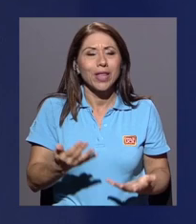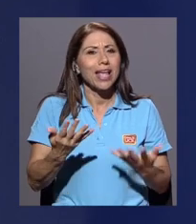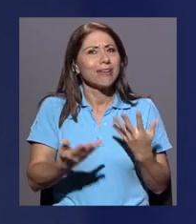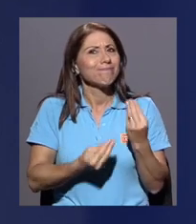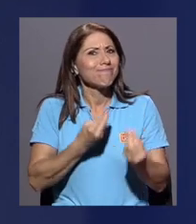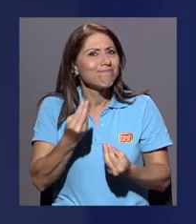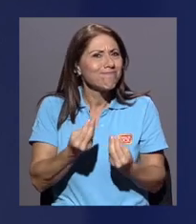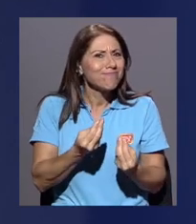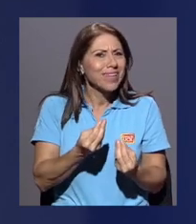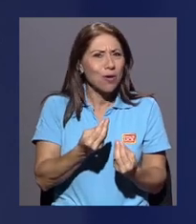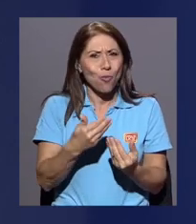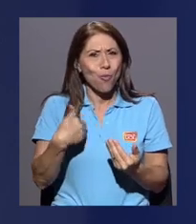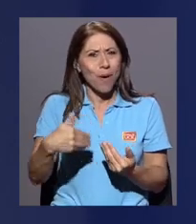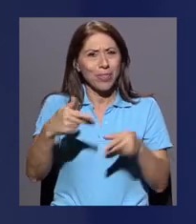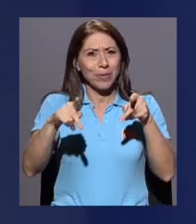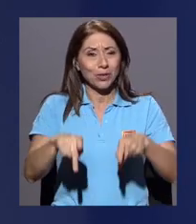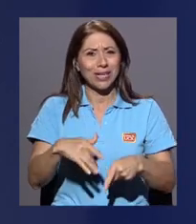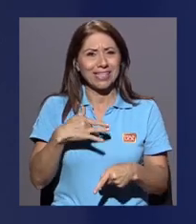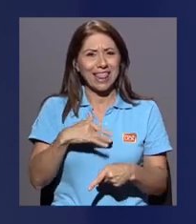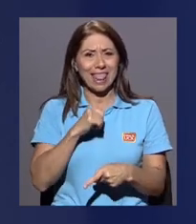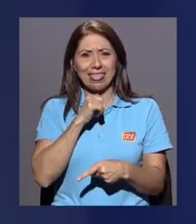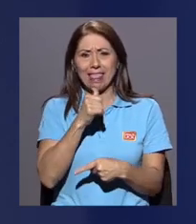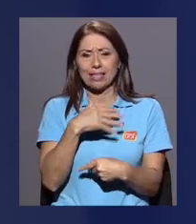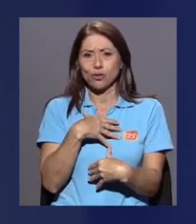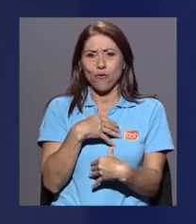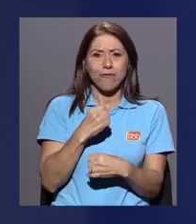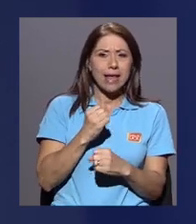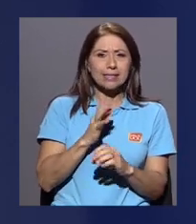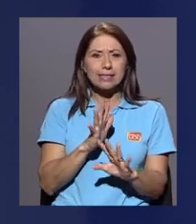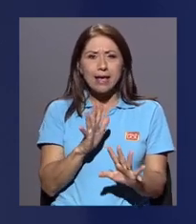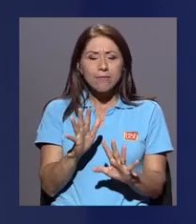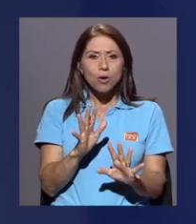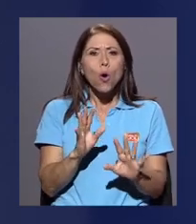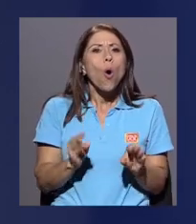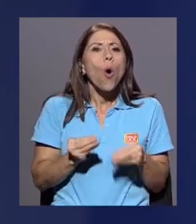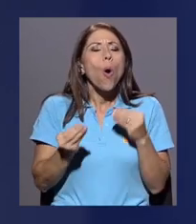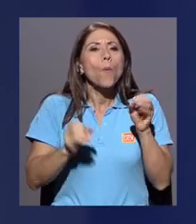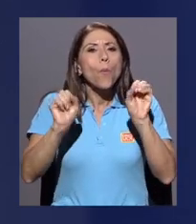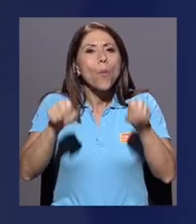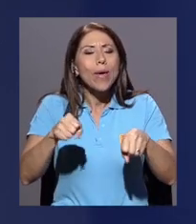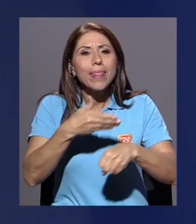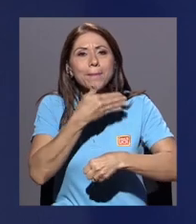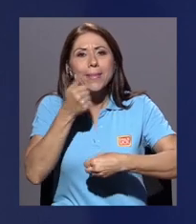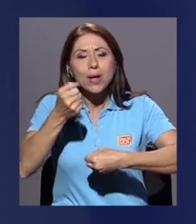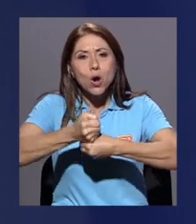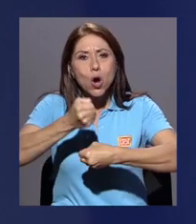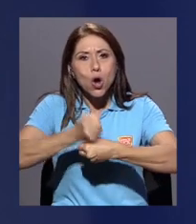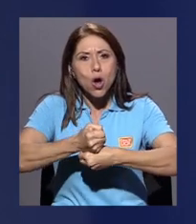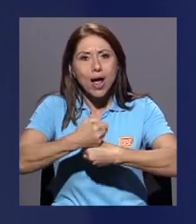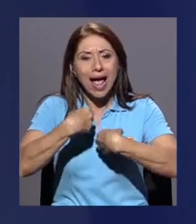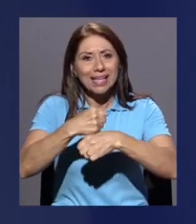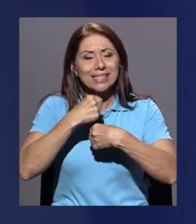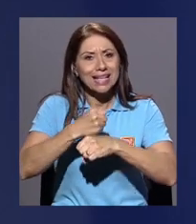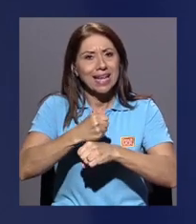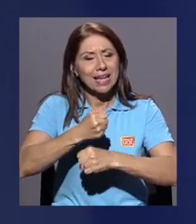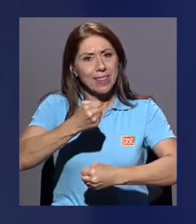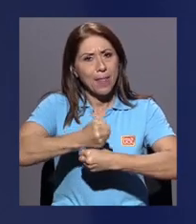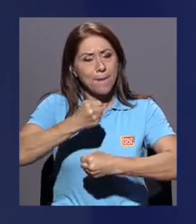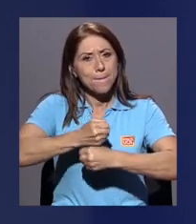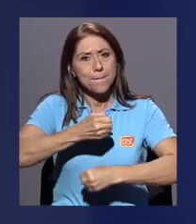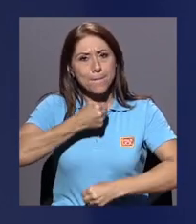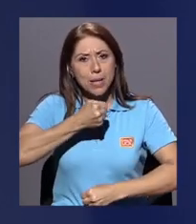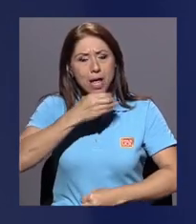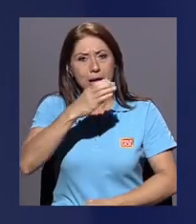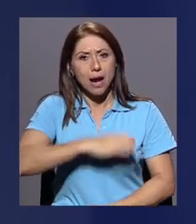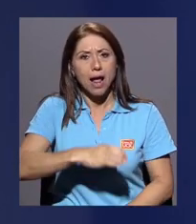primer bloque de la desconfianza, hacer posible verdaderamente un mejor ejercicio y llegar a un periodismo de